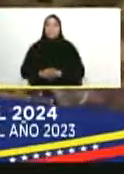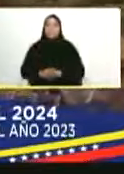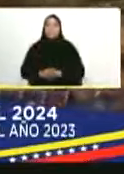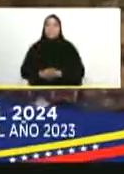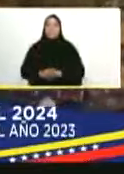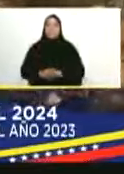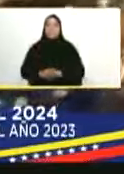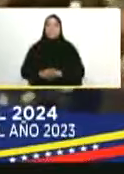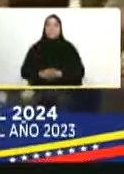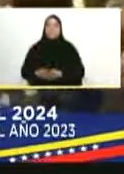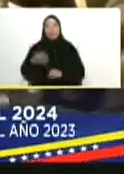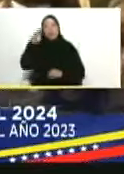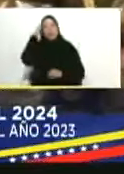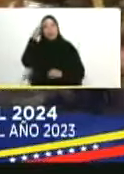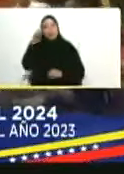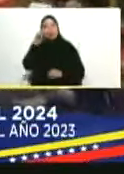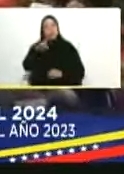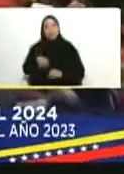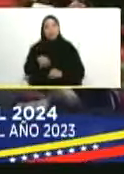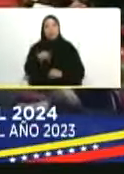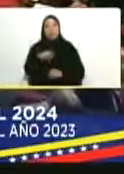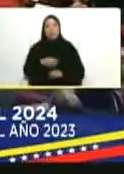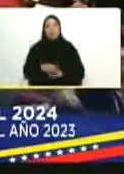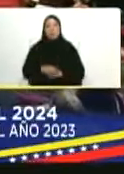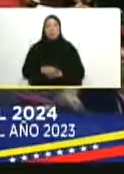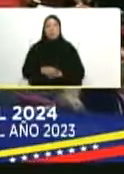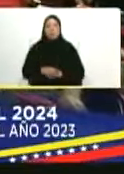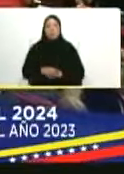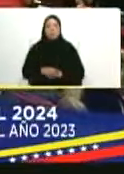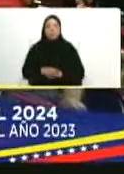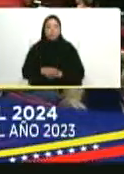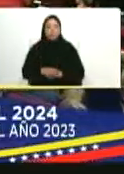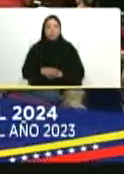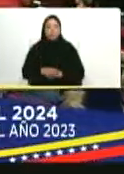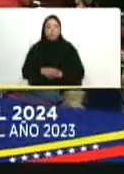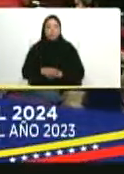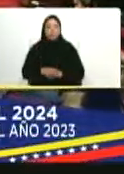Un saludo también por estar presente,